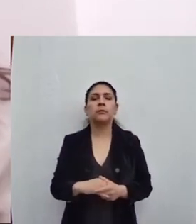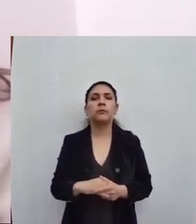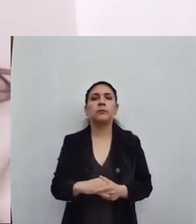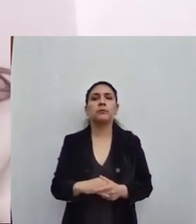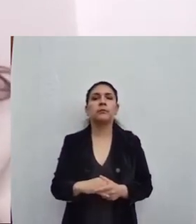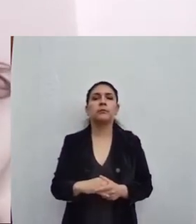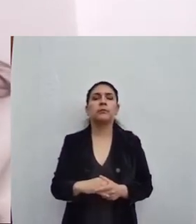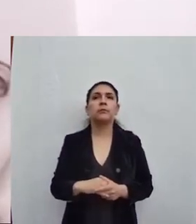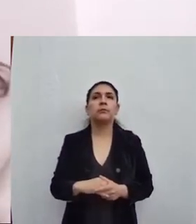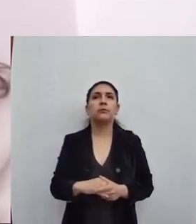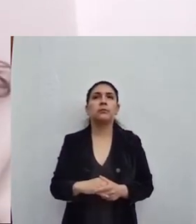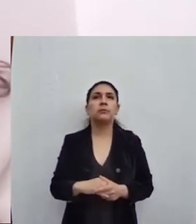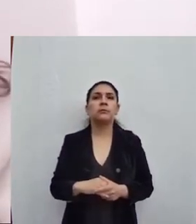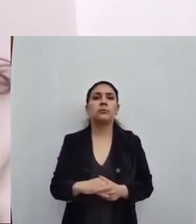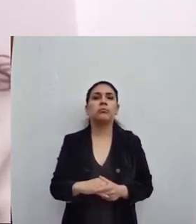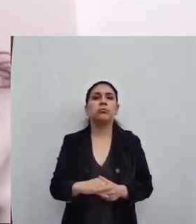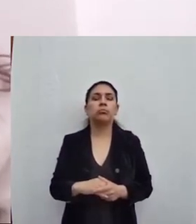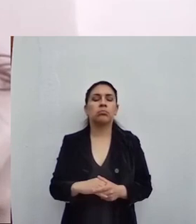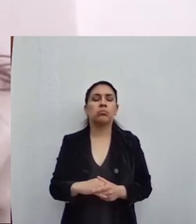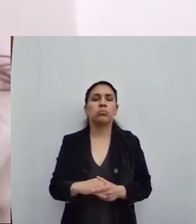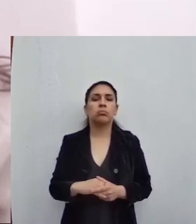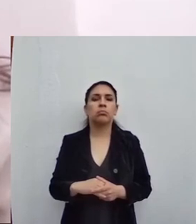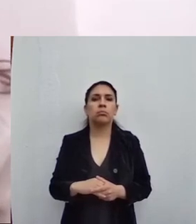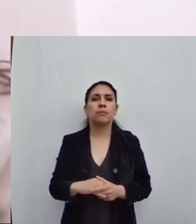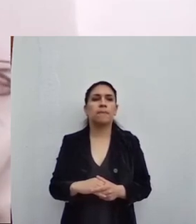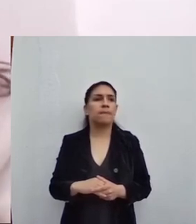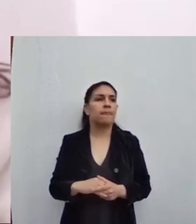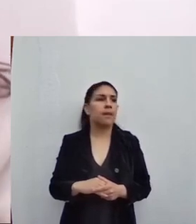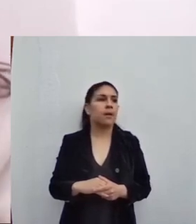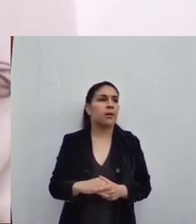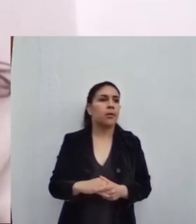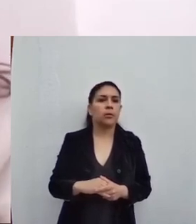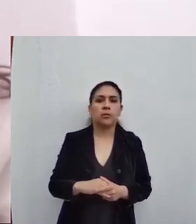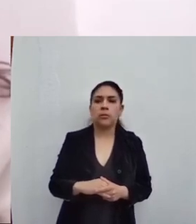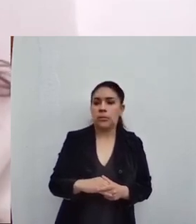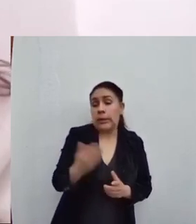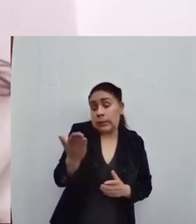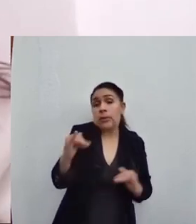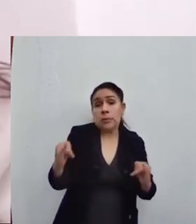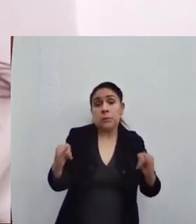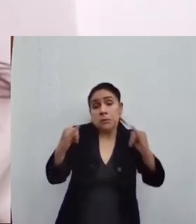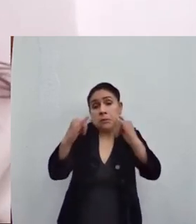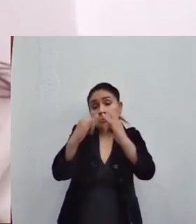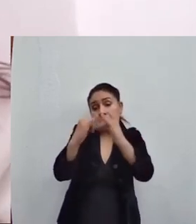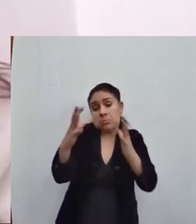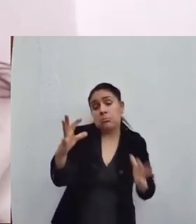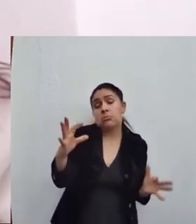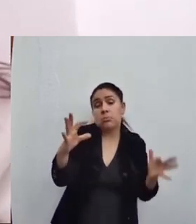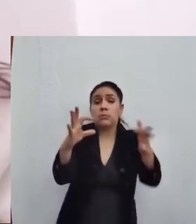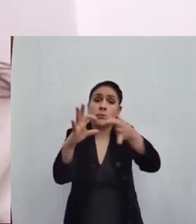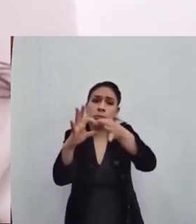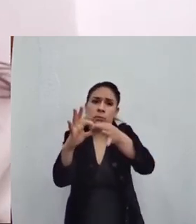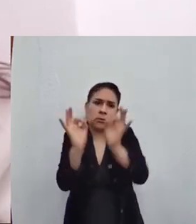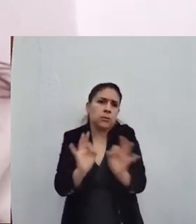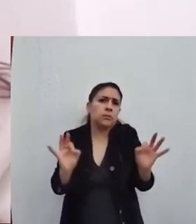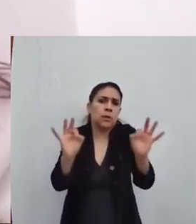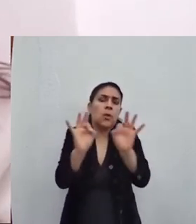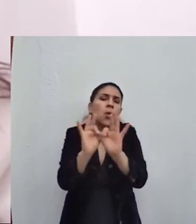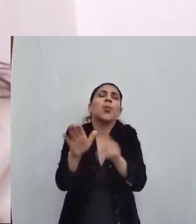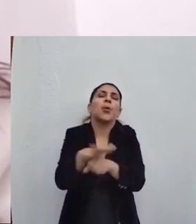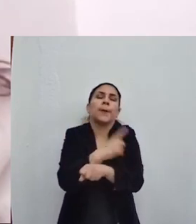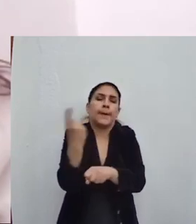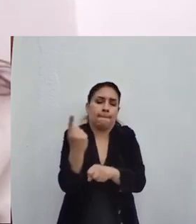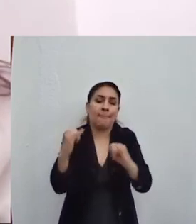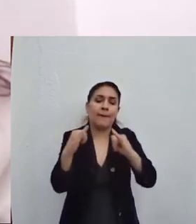ya están bien testeadas. Son instituciones que tienen aproximadamente 20 años de estar